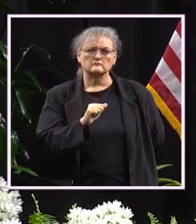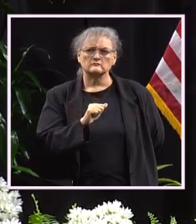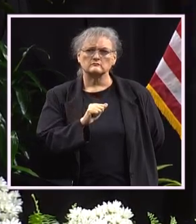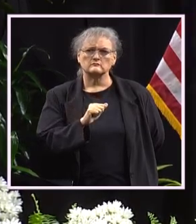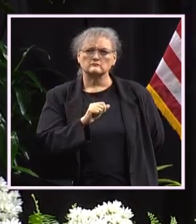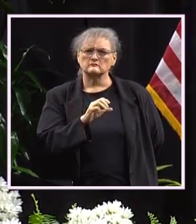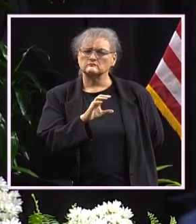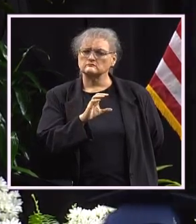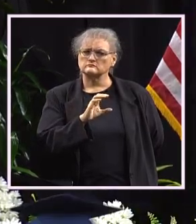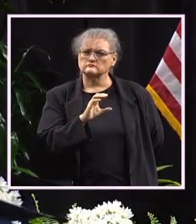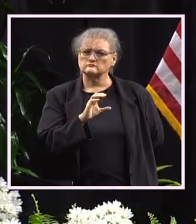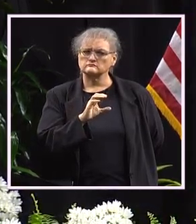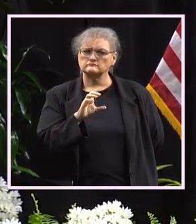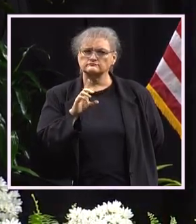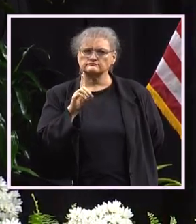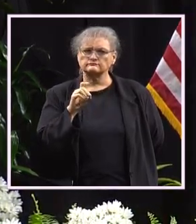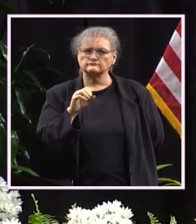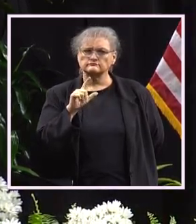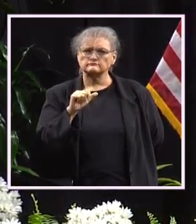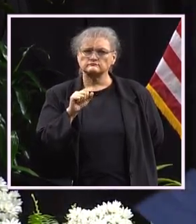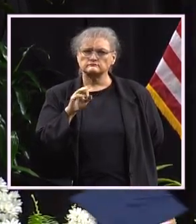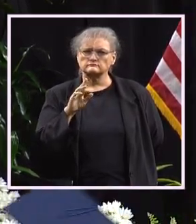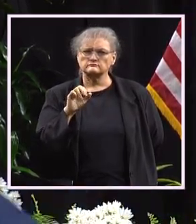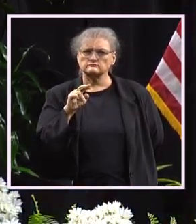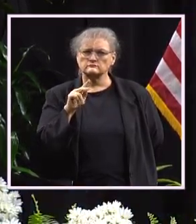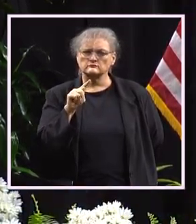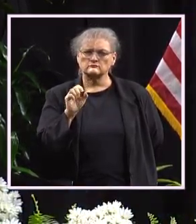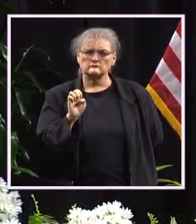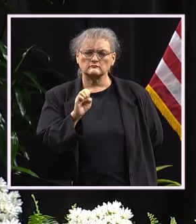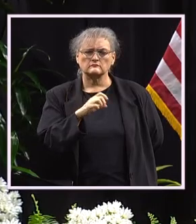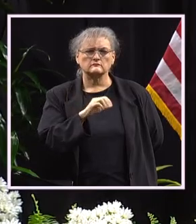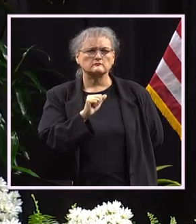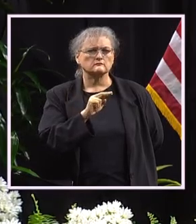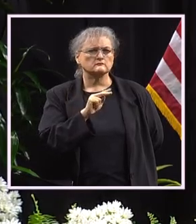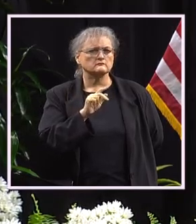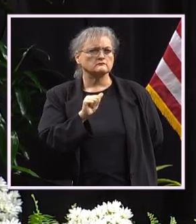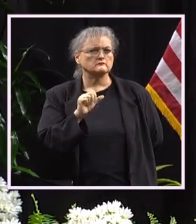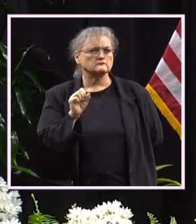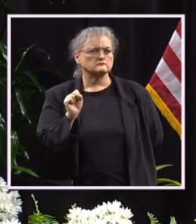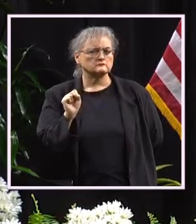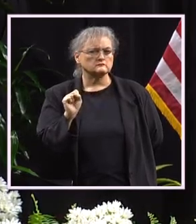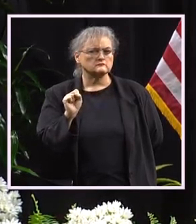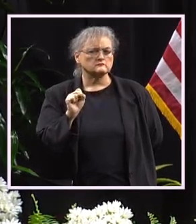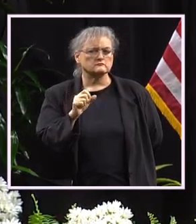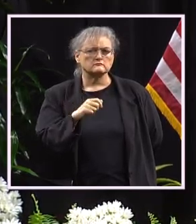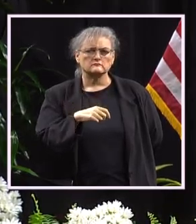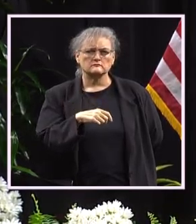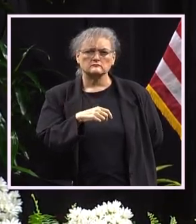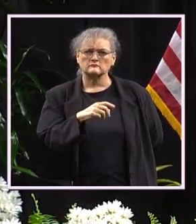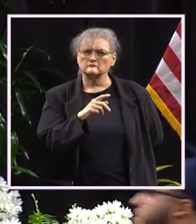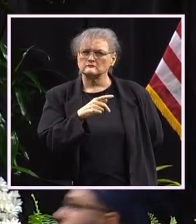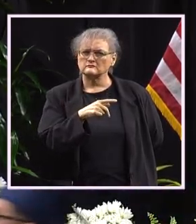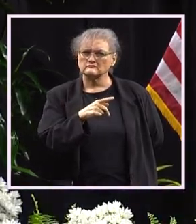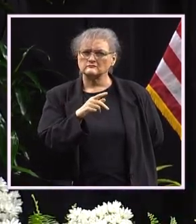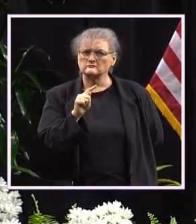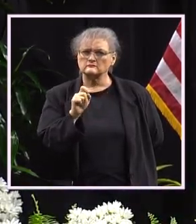Cecia Karen De La Fuente. Ana Isabel Sanchez. Mary Lee